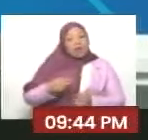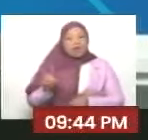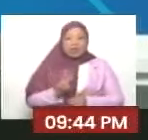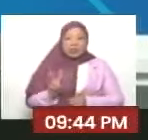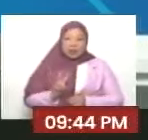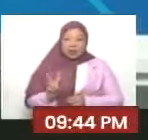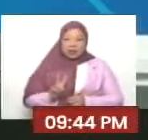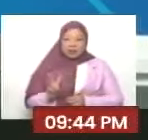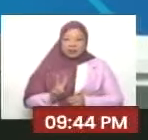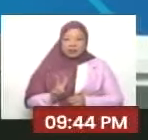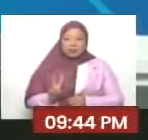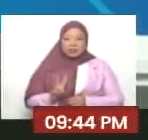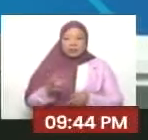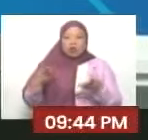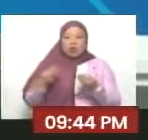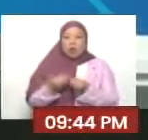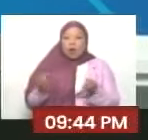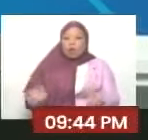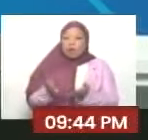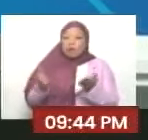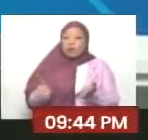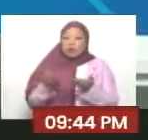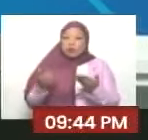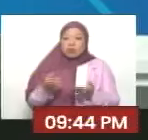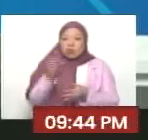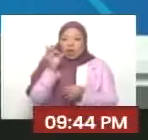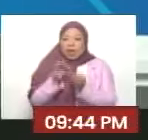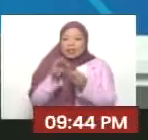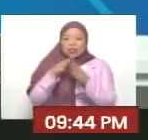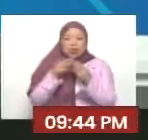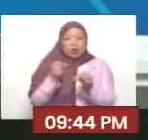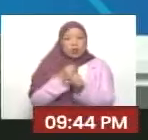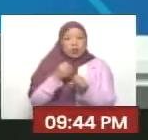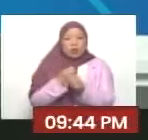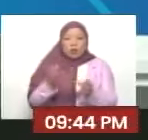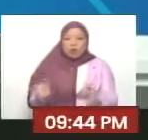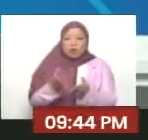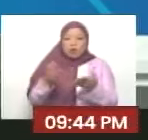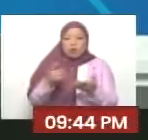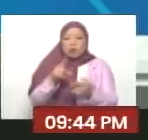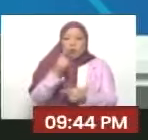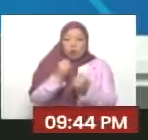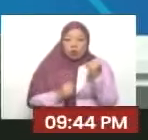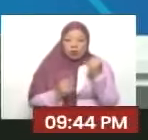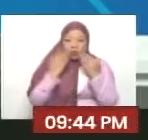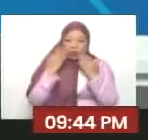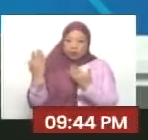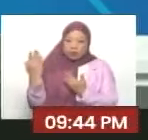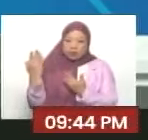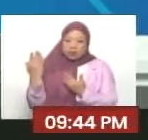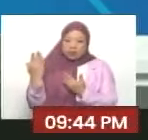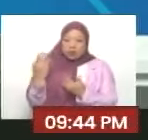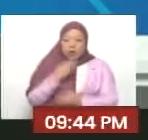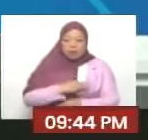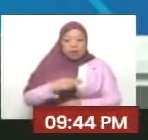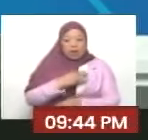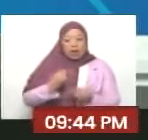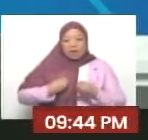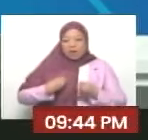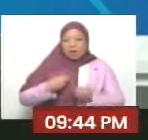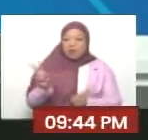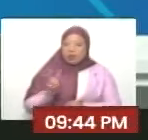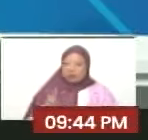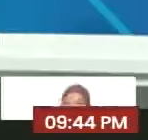Venezuela. Aquí está su equipo promotor. Éxito total. Vamos con el último segmento. Gran misión Viva